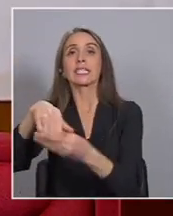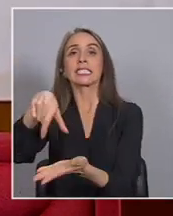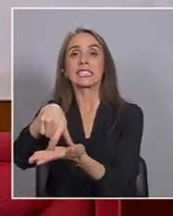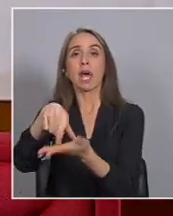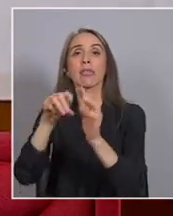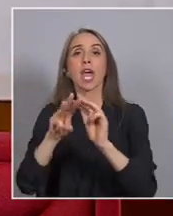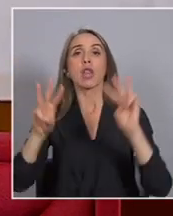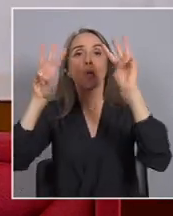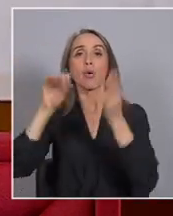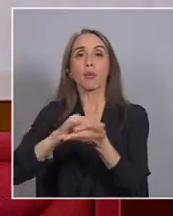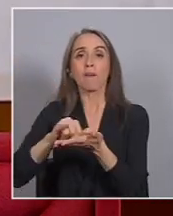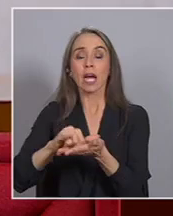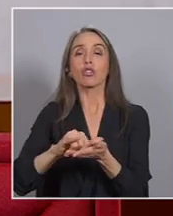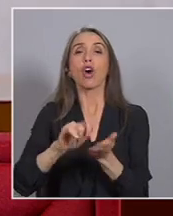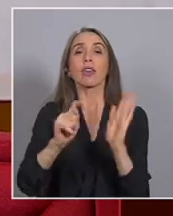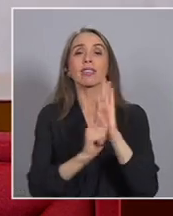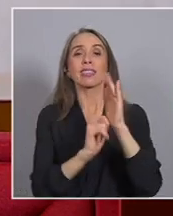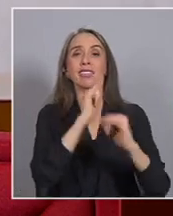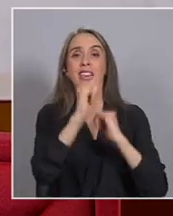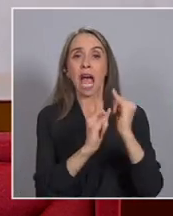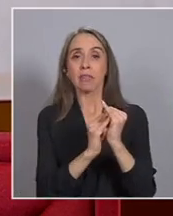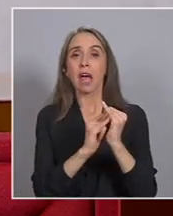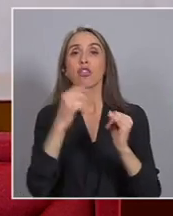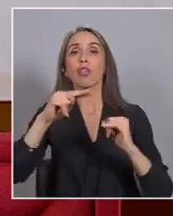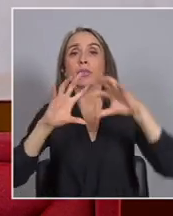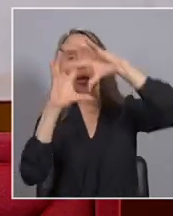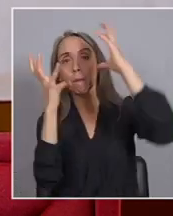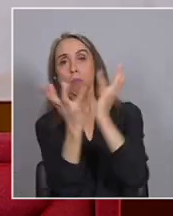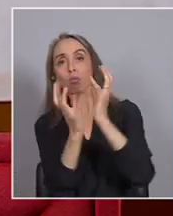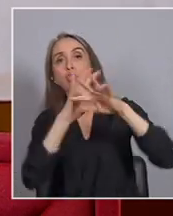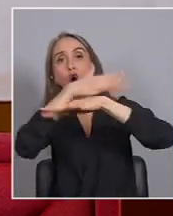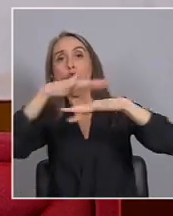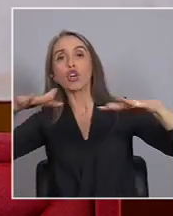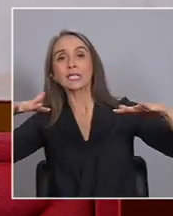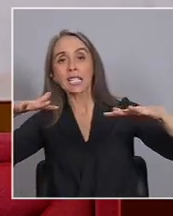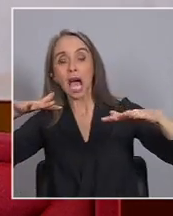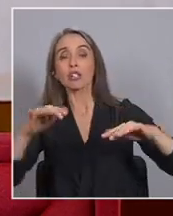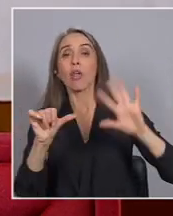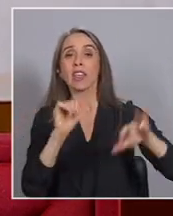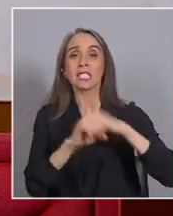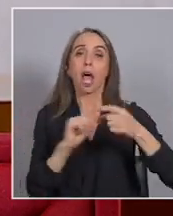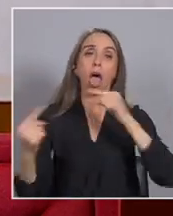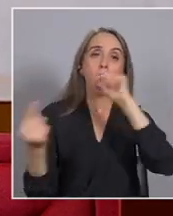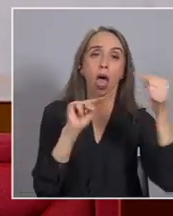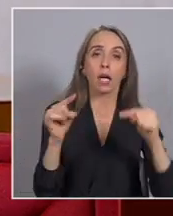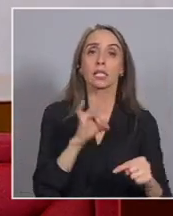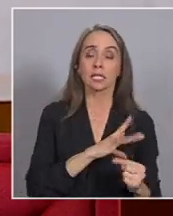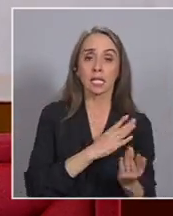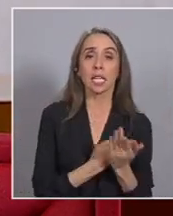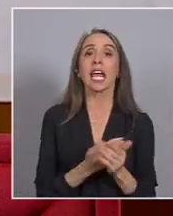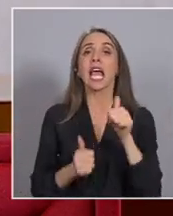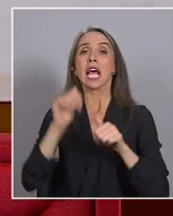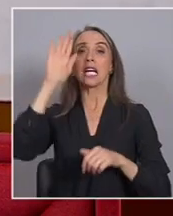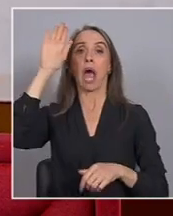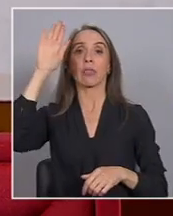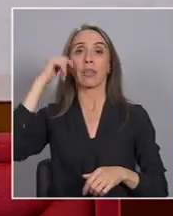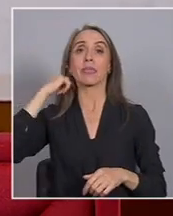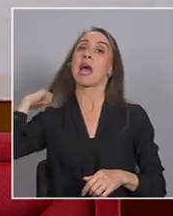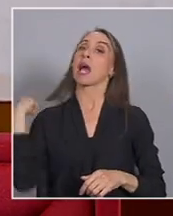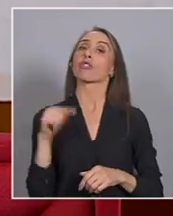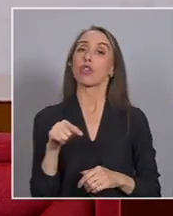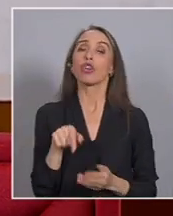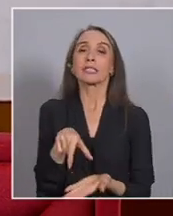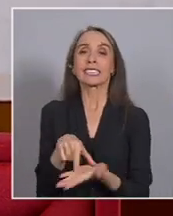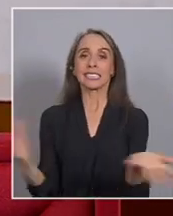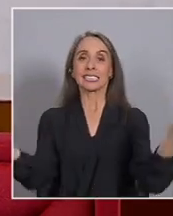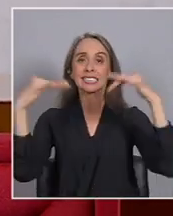el Tratado de los Océanos después de 16 años de discusión. Y Chile, nuestro país, ha presentado su candidatura para ser